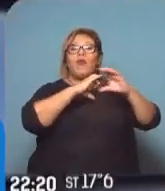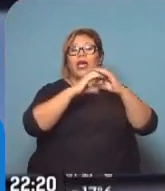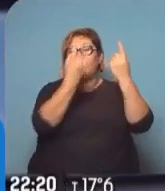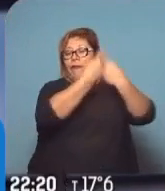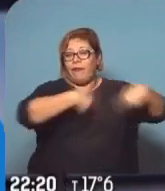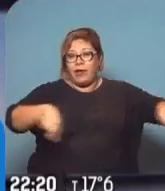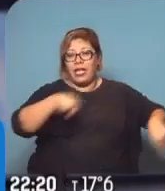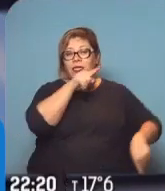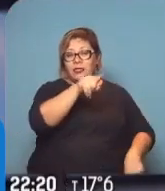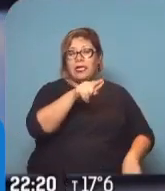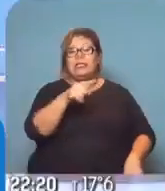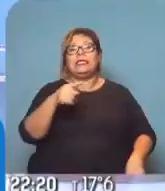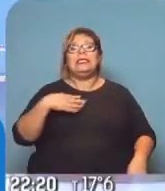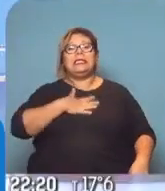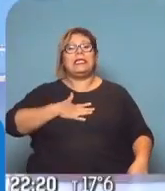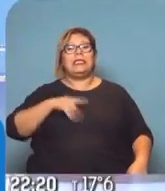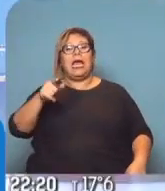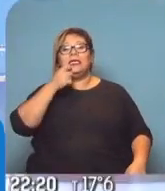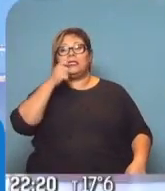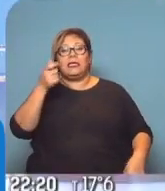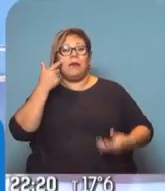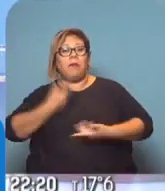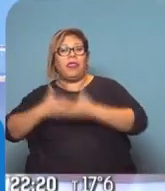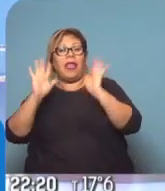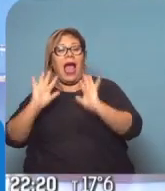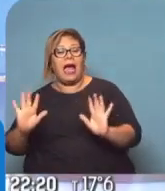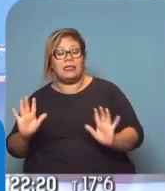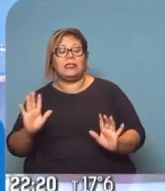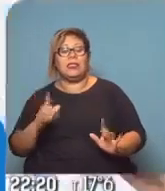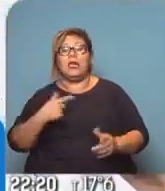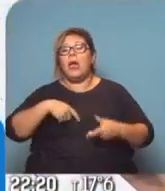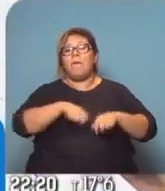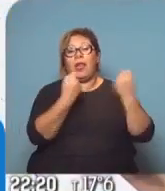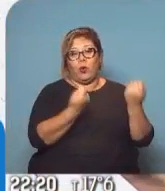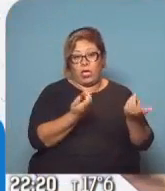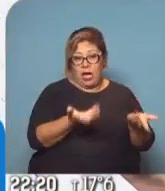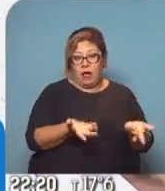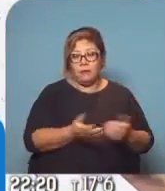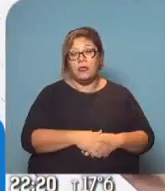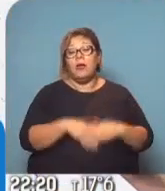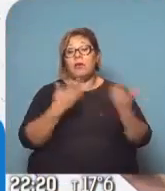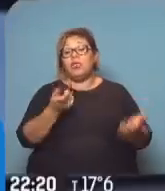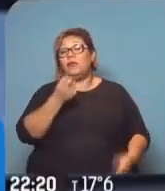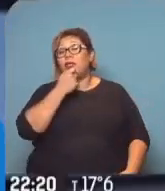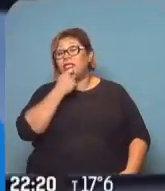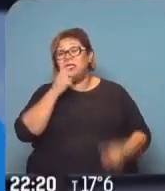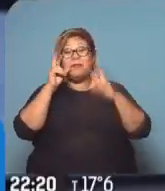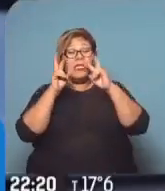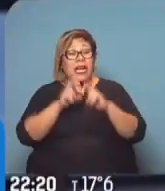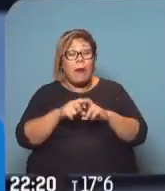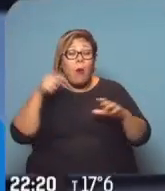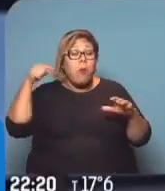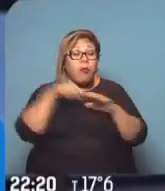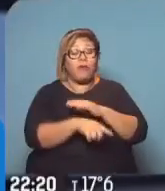Wikileaks, y por otro lado obviamente gobiernos que eran perjudicados con estas filtraciones. Pero si uno va al fondo de todo, a mí